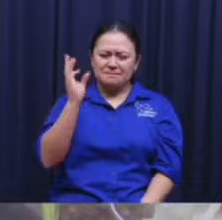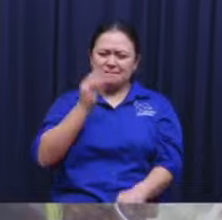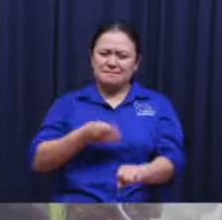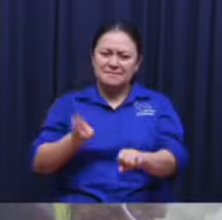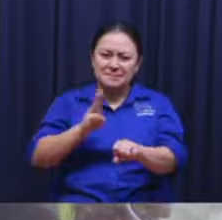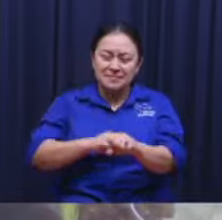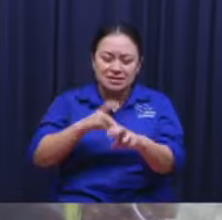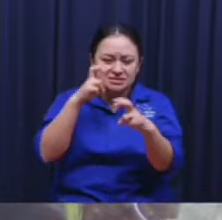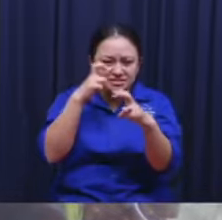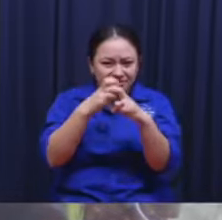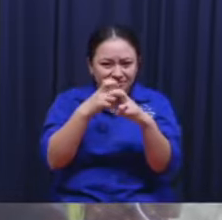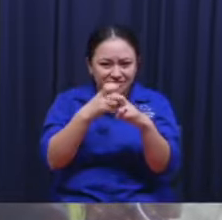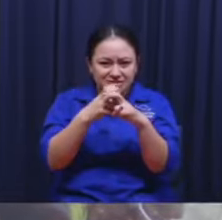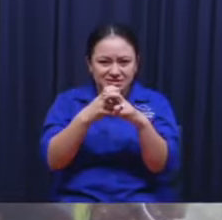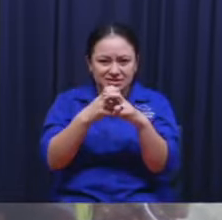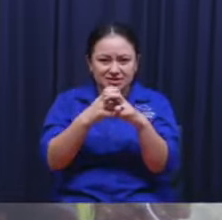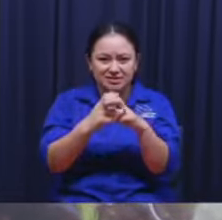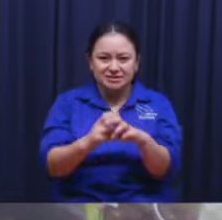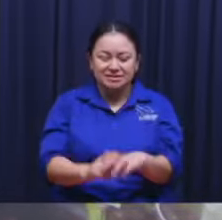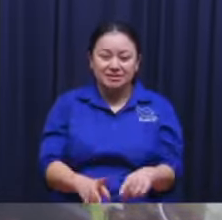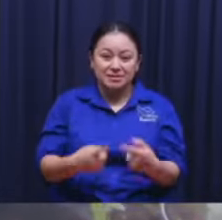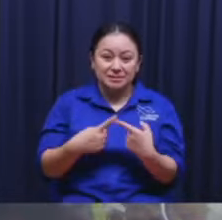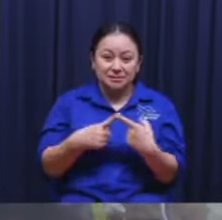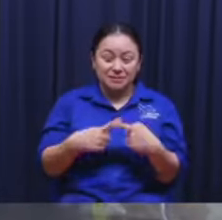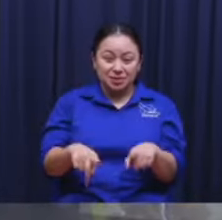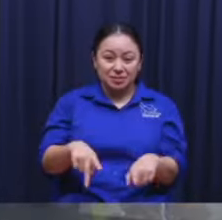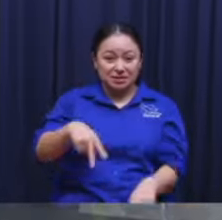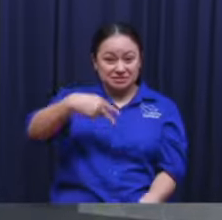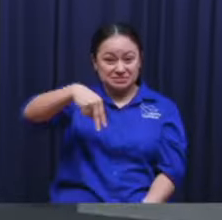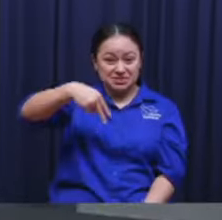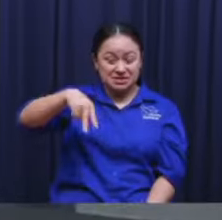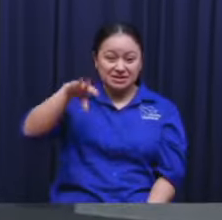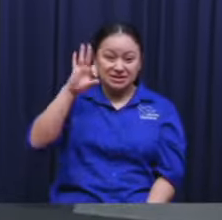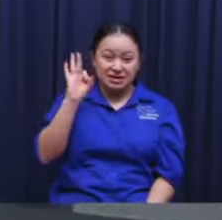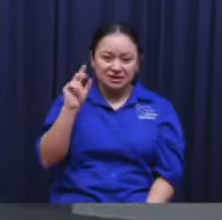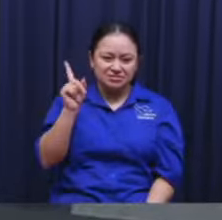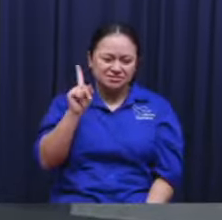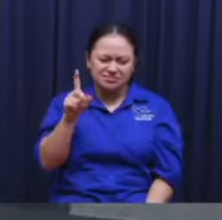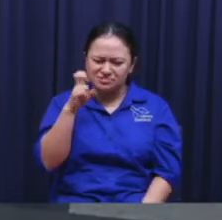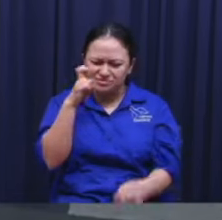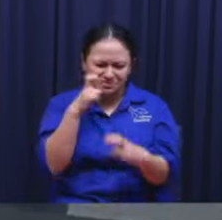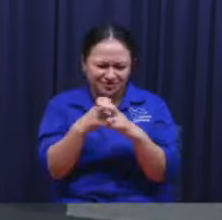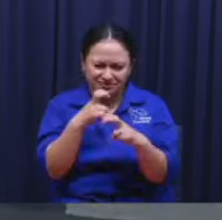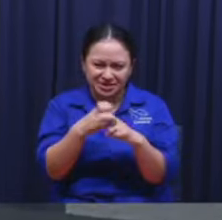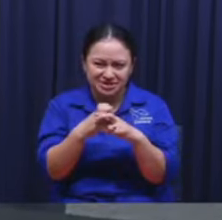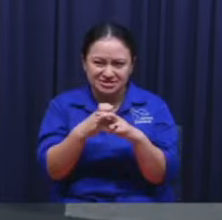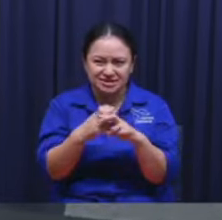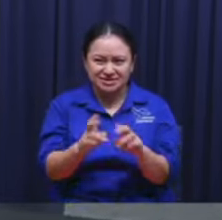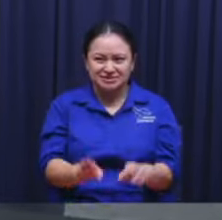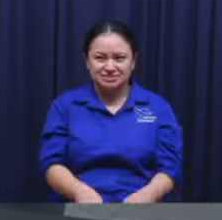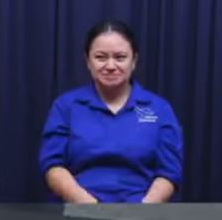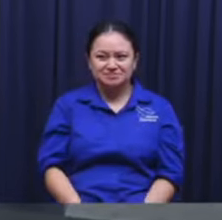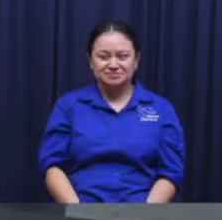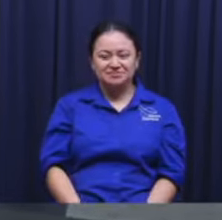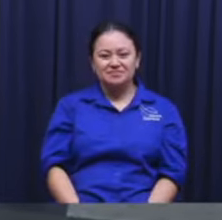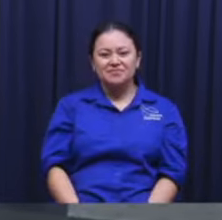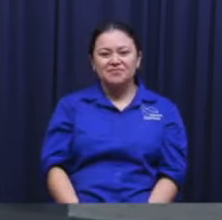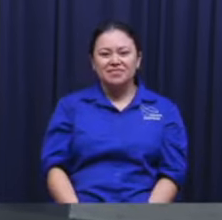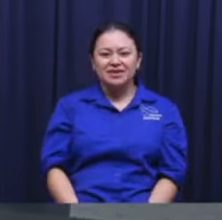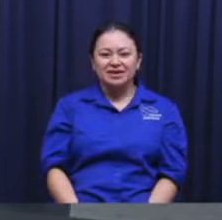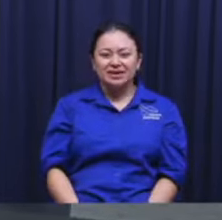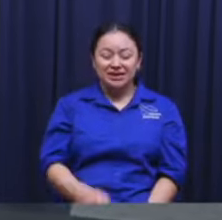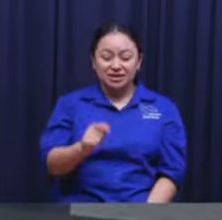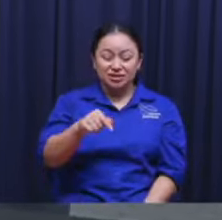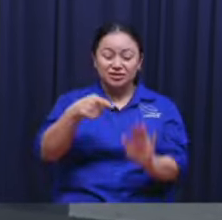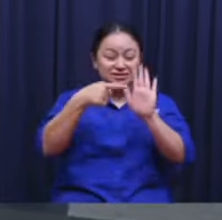que hacer es preguntarme a mí quiénes eran mis abuelos, y ya tienen sus bisabuelos. Eso es lo que yo quería decirle a los hermanos, para que supieran,